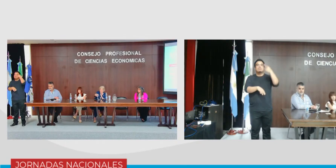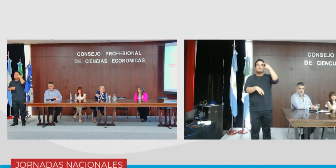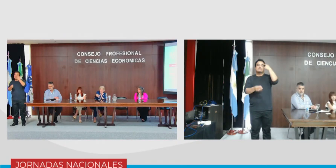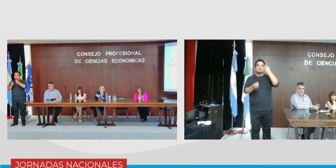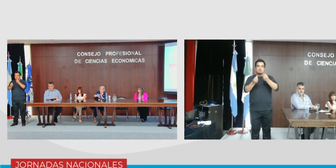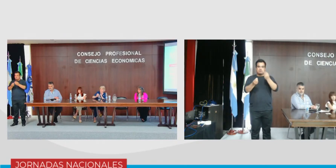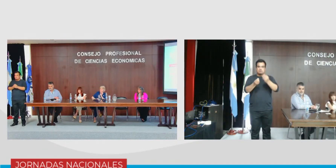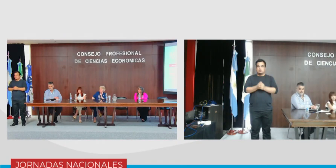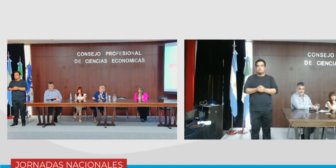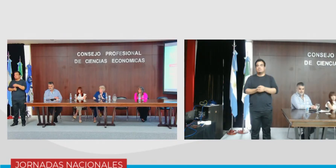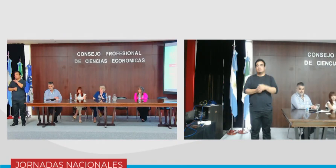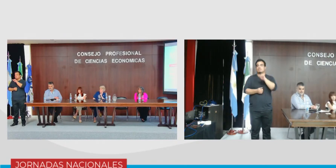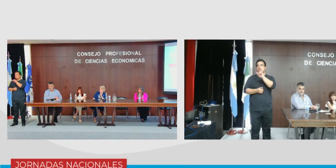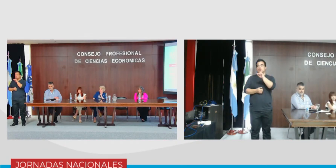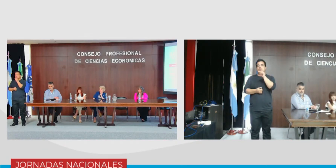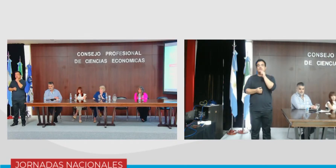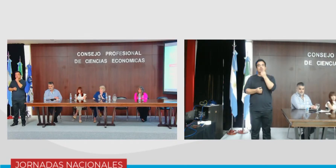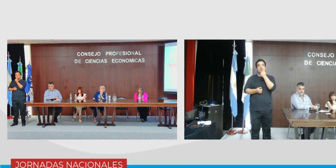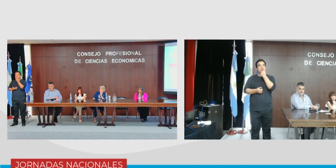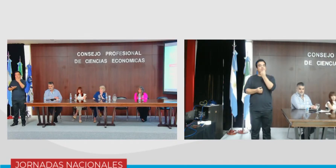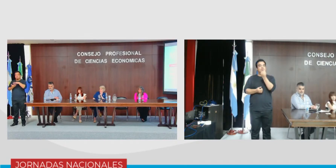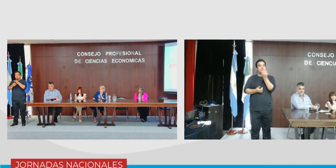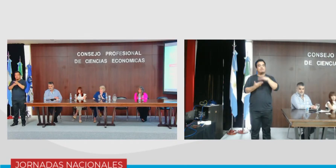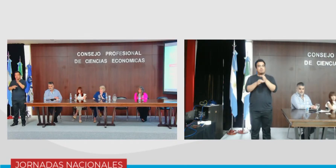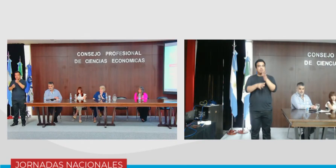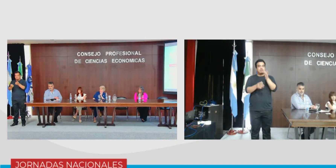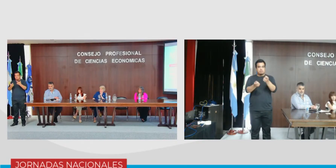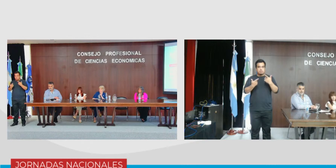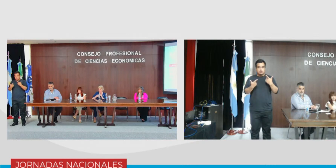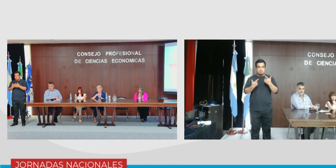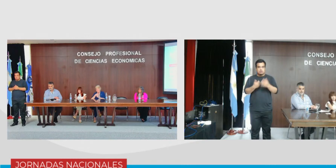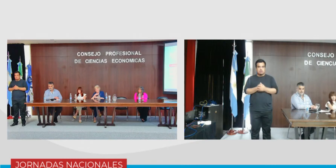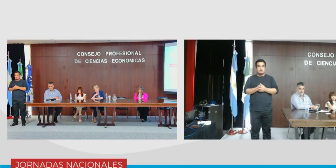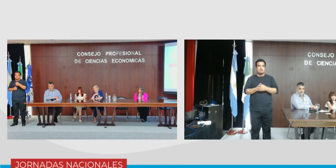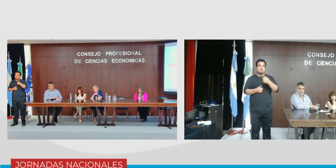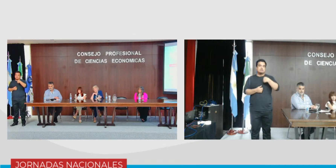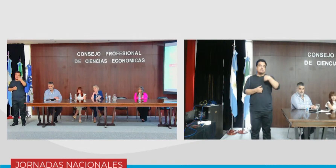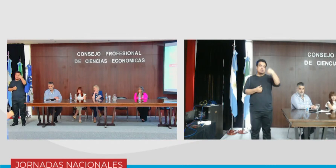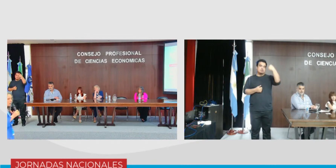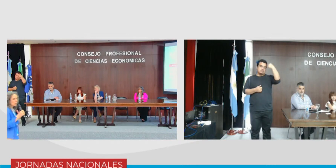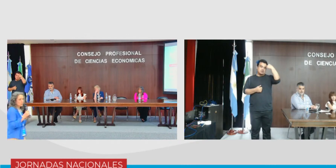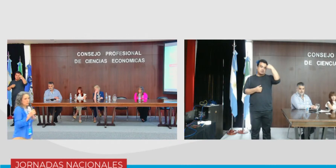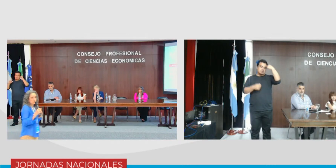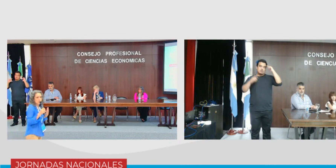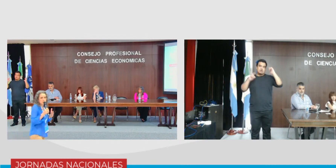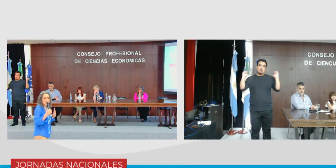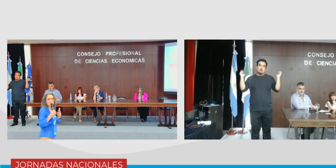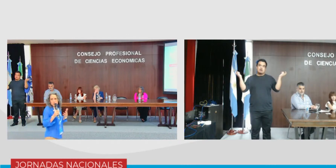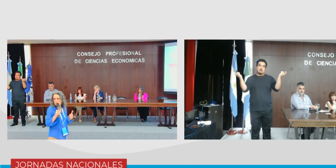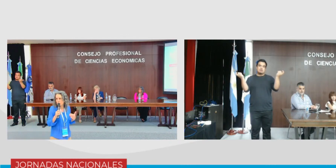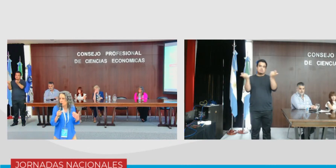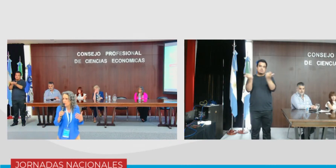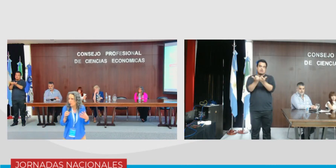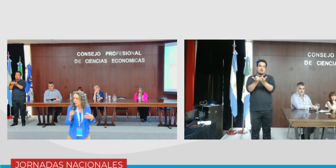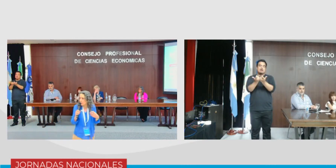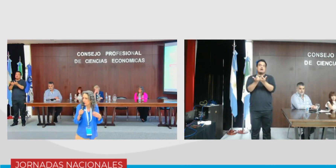Yo te voy a responder como paliativista. Creo que socialmente nos están vendiendo algo como si fuese sencillo